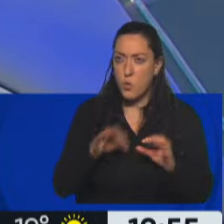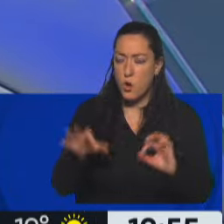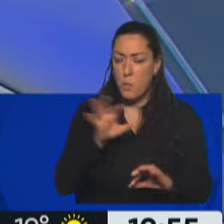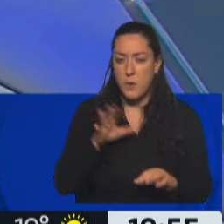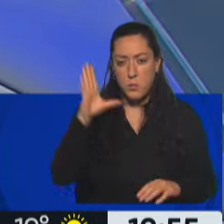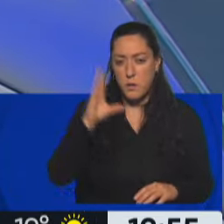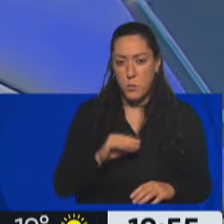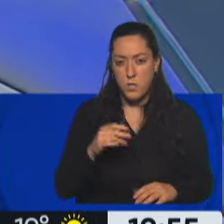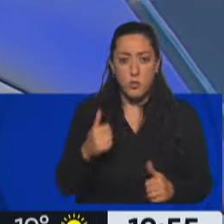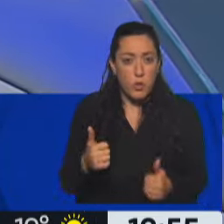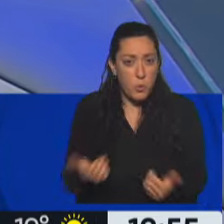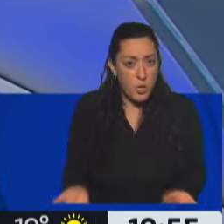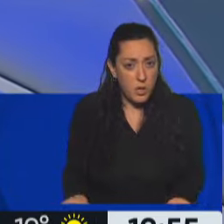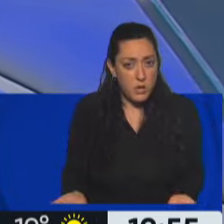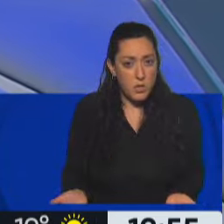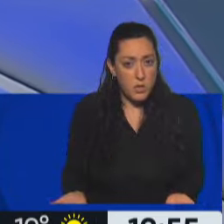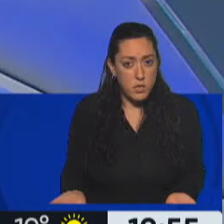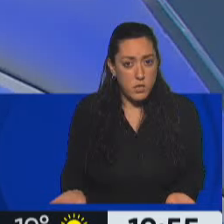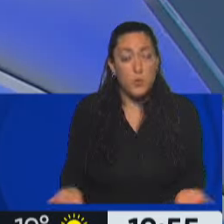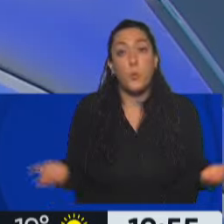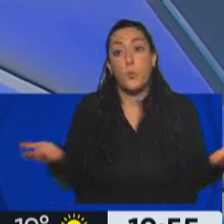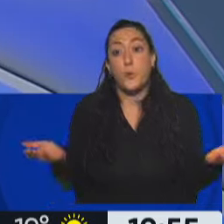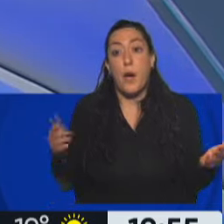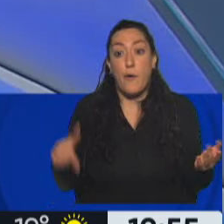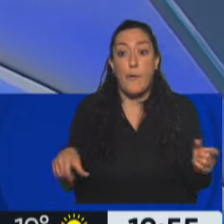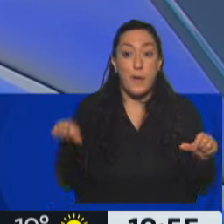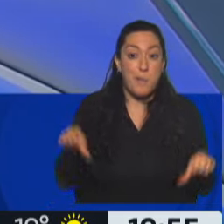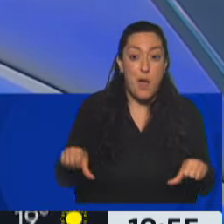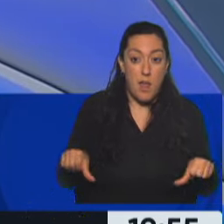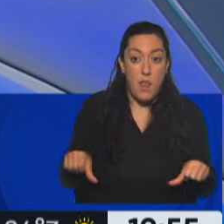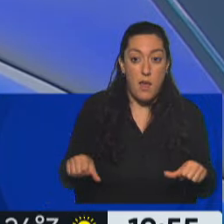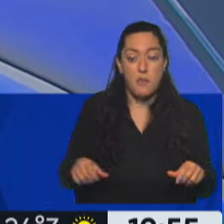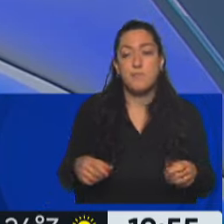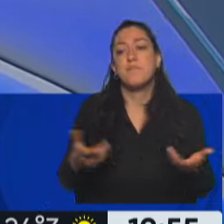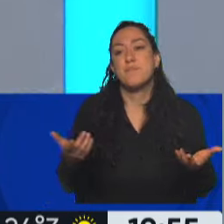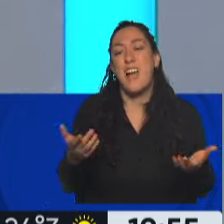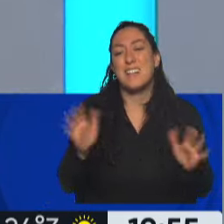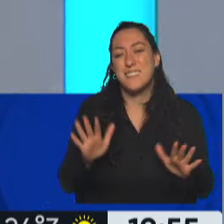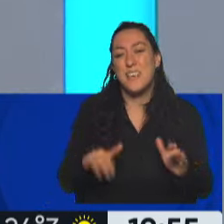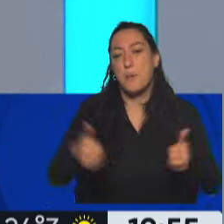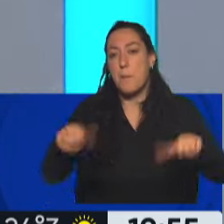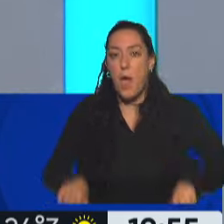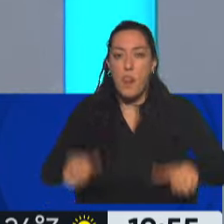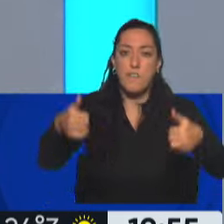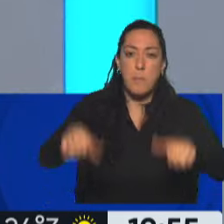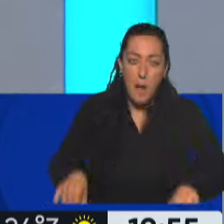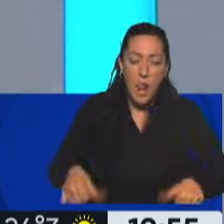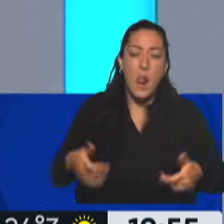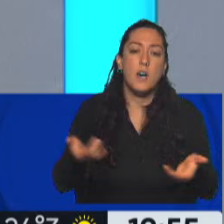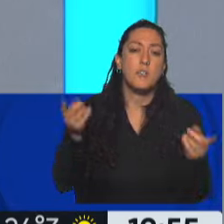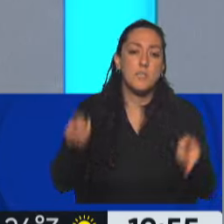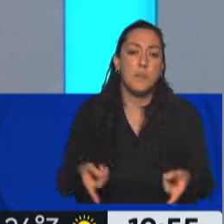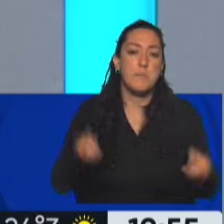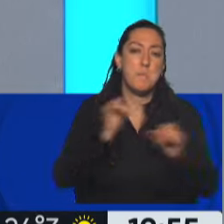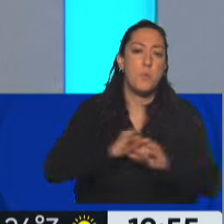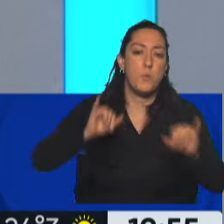no me acuerdo, y ahí estaba todo bien. Y bueno. Estaba todo bien, ahora está todo mal. Pero es que son idas y vueltas, y también pensando un poco en el